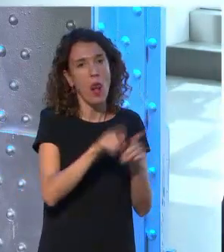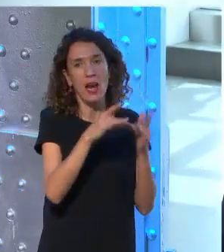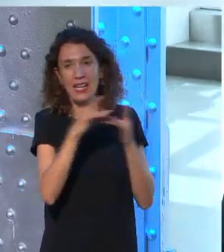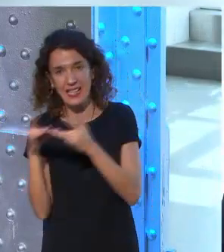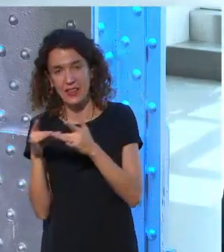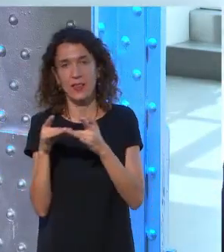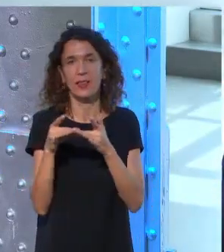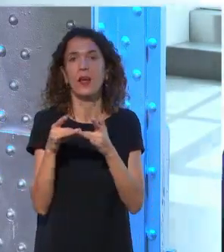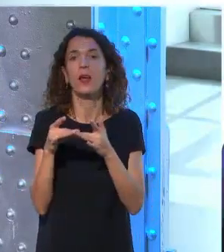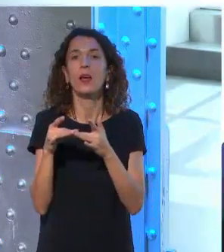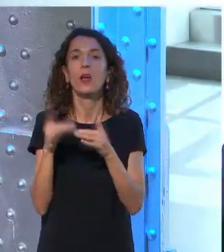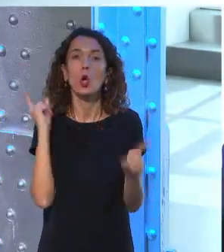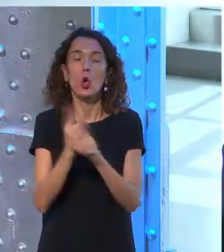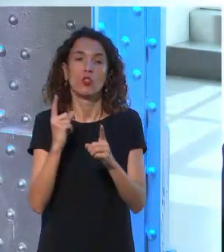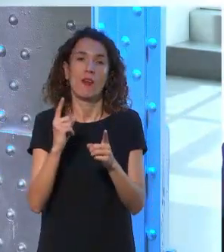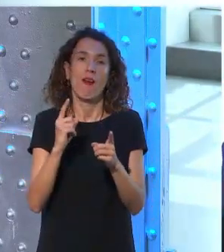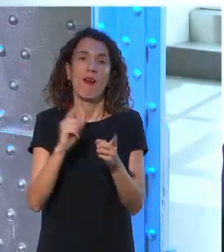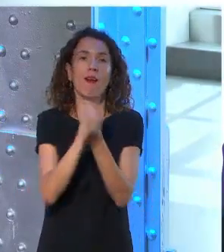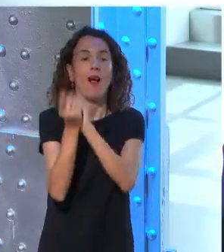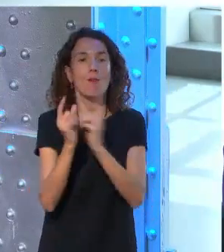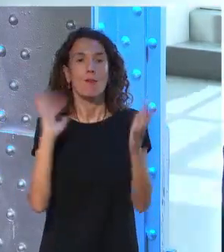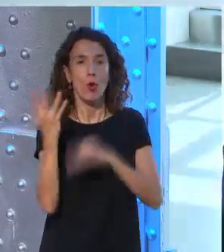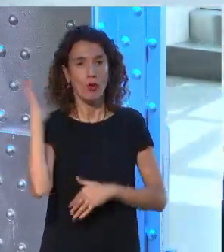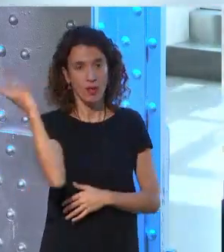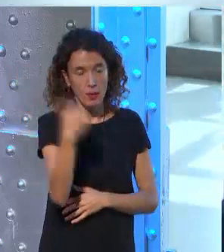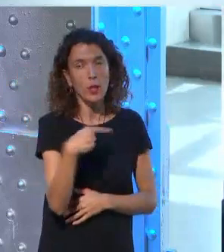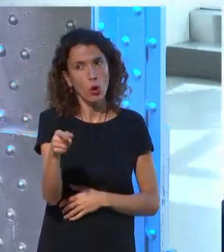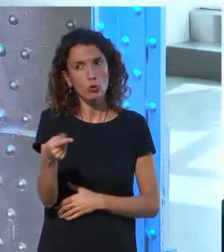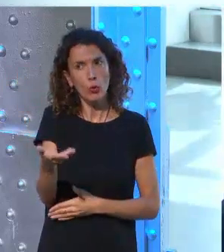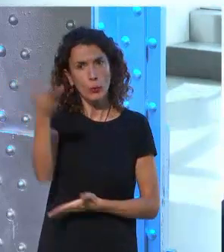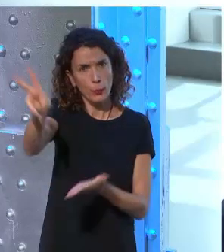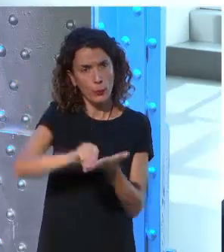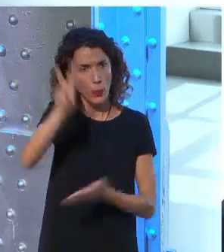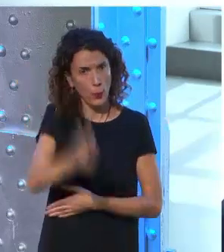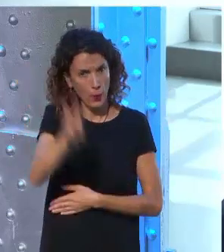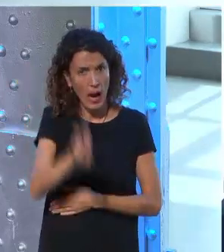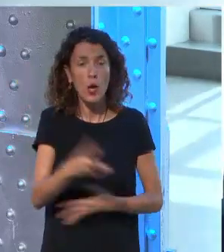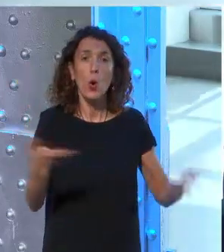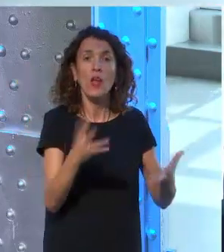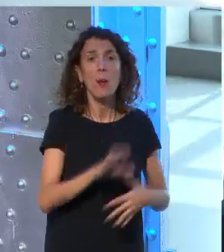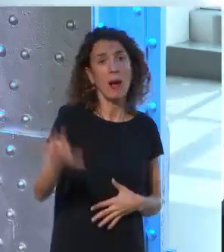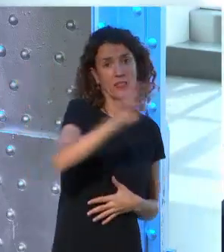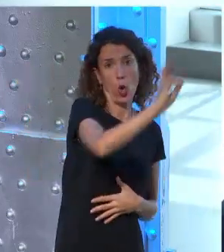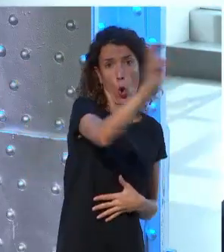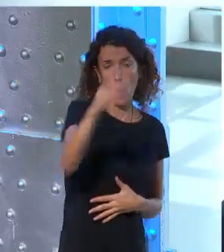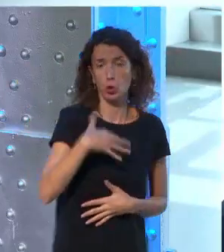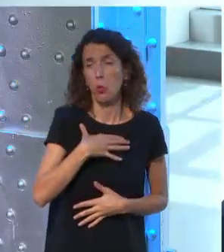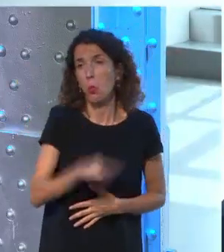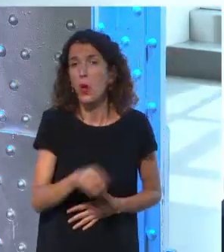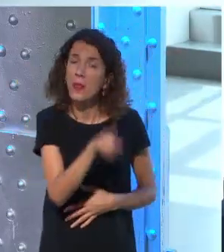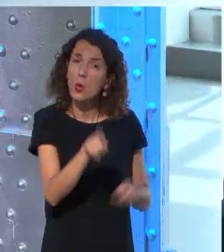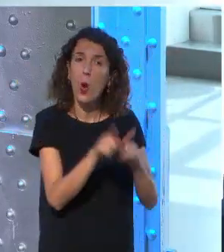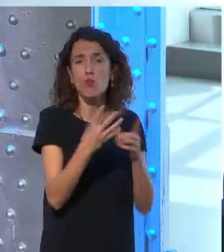en la lucha contra el cambio climático. O sea, que eso también lo valoremos y que a lo mejor la urgencia es otros países que a lo mejor pues